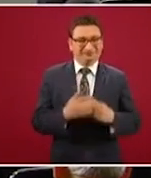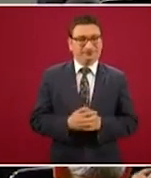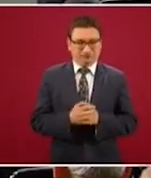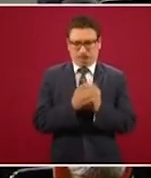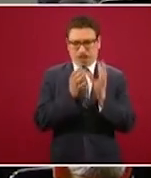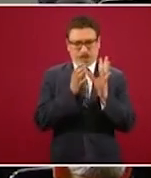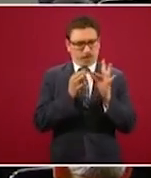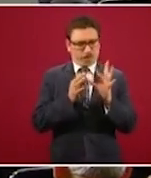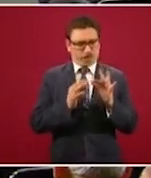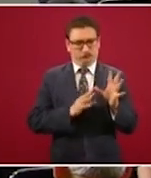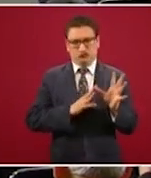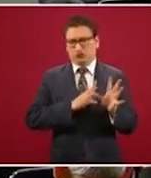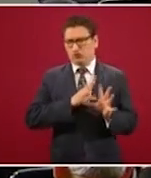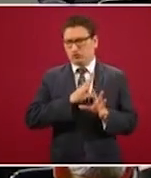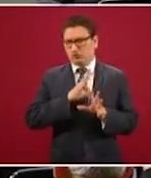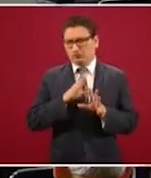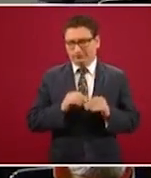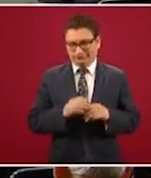ampliamente.